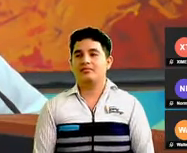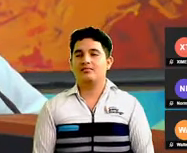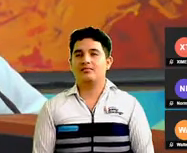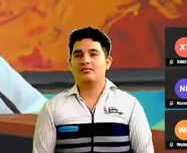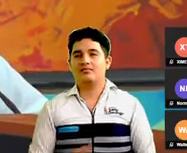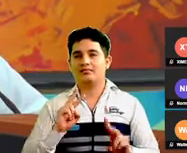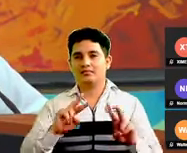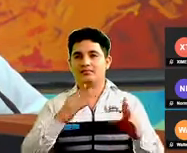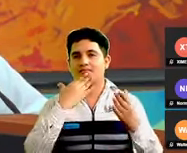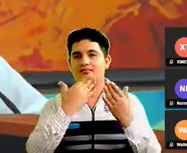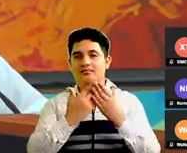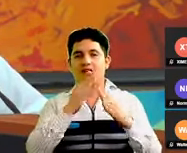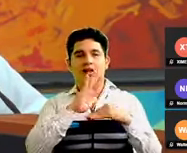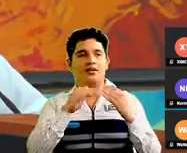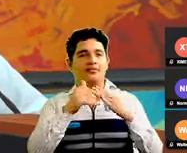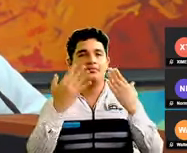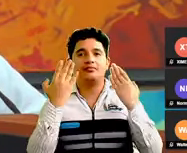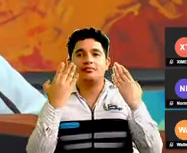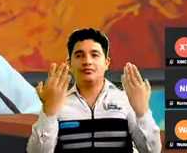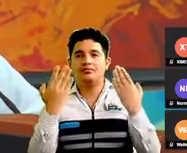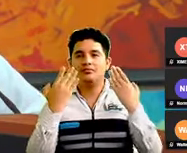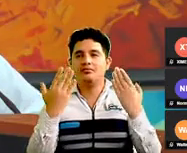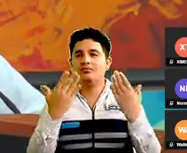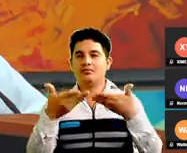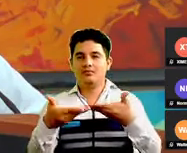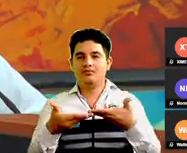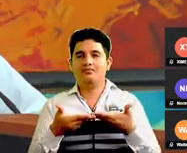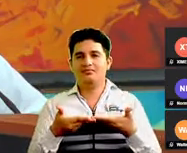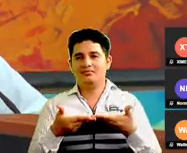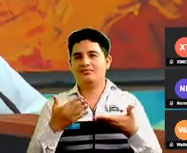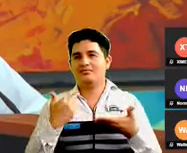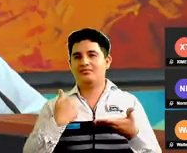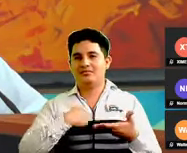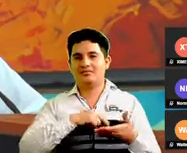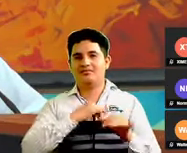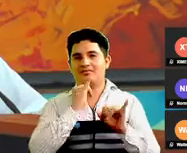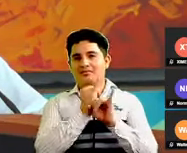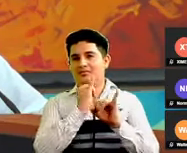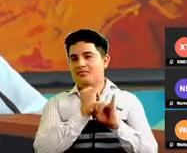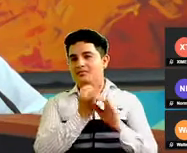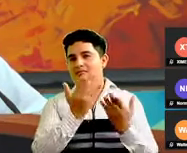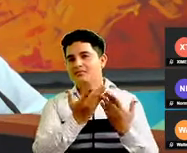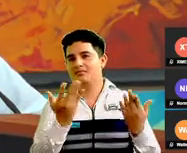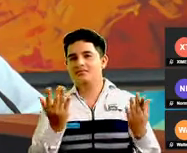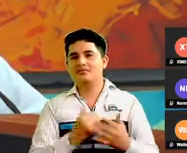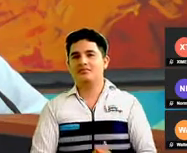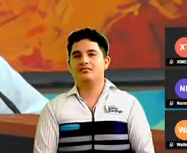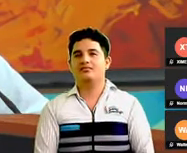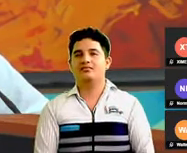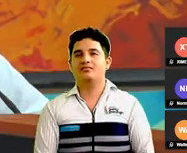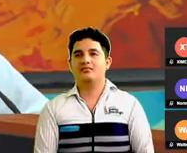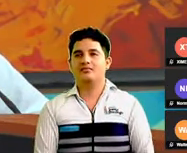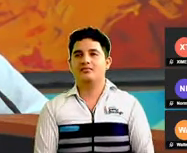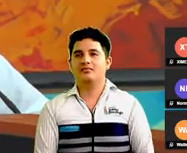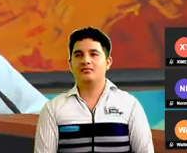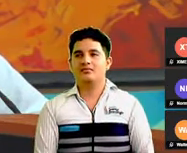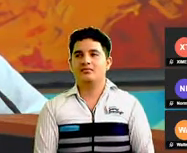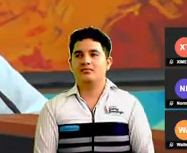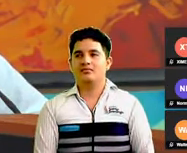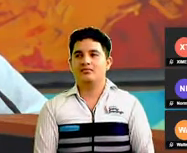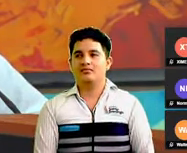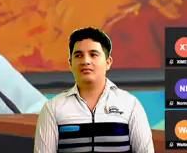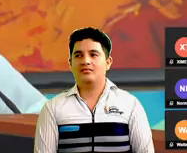agradecer las obras que nos han brindado a nuestra institución, como es